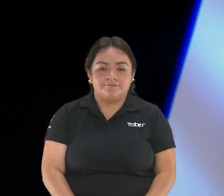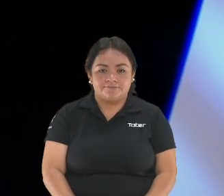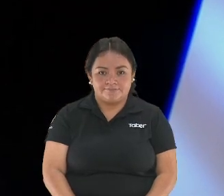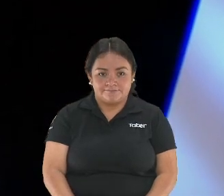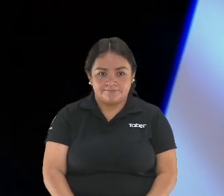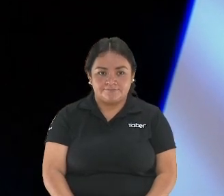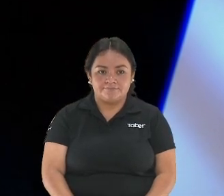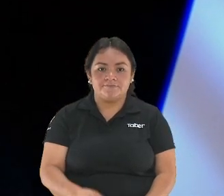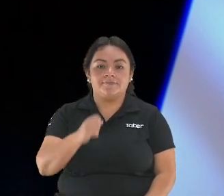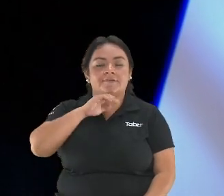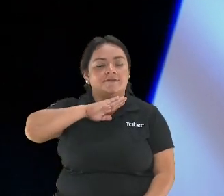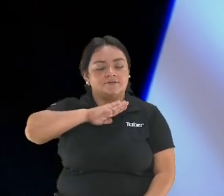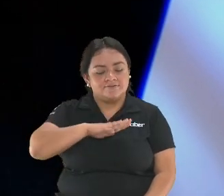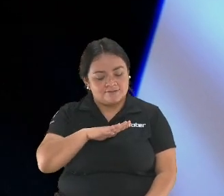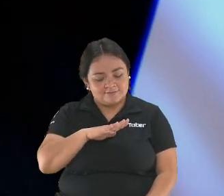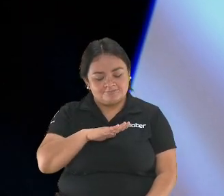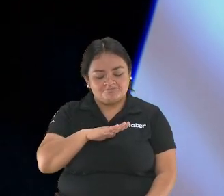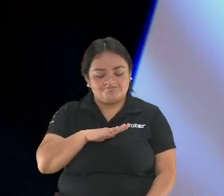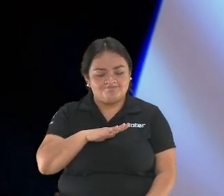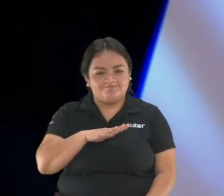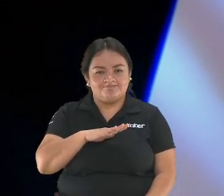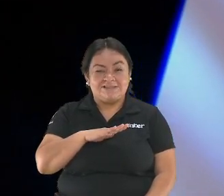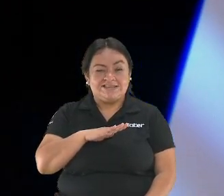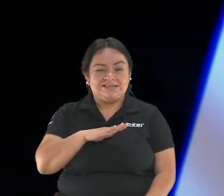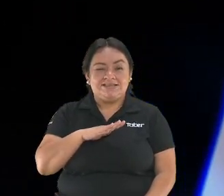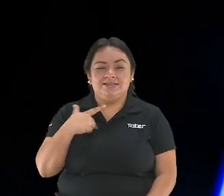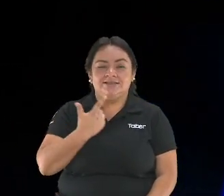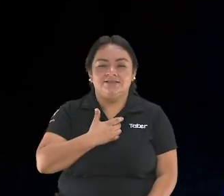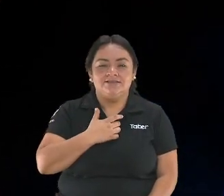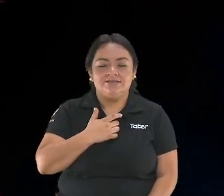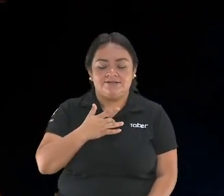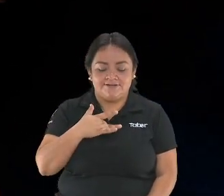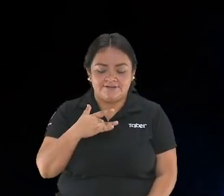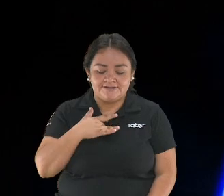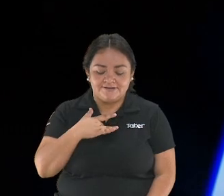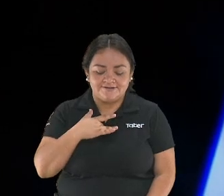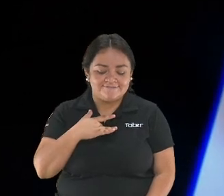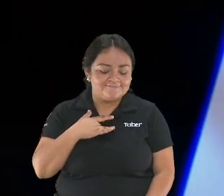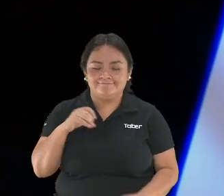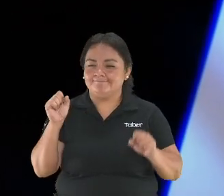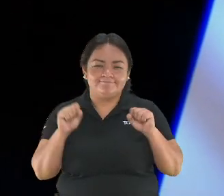el desánimo mi amado hermano nos hace sentir impotentes